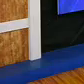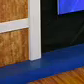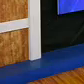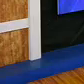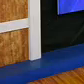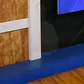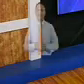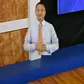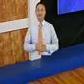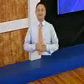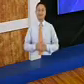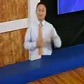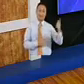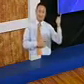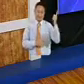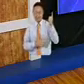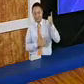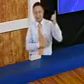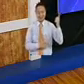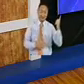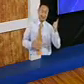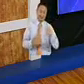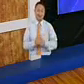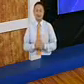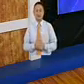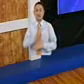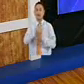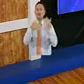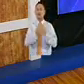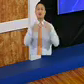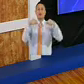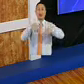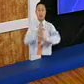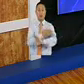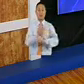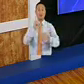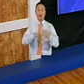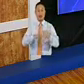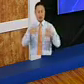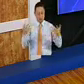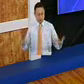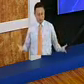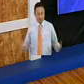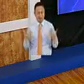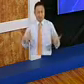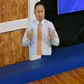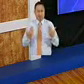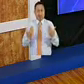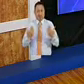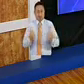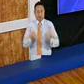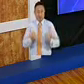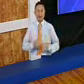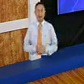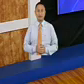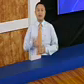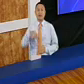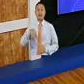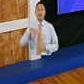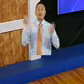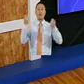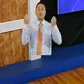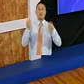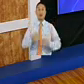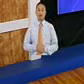zapateando. Y vamos ahí, la linda Kiki, todo eso, ¿ah? Eso es Quito, la alegría nos embarga en estas